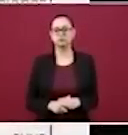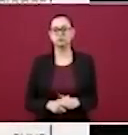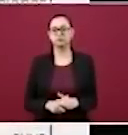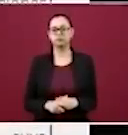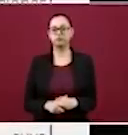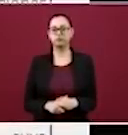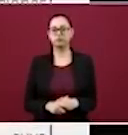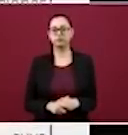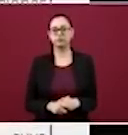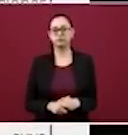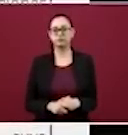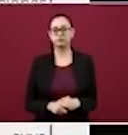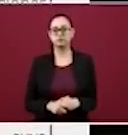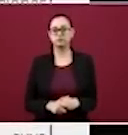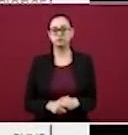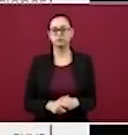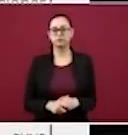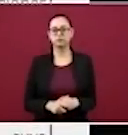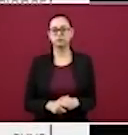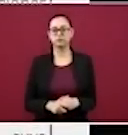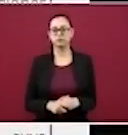Ahí está, creo, ¿no?